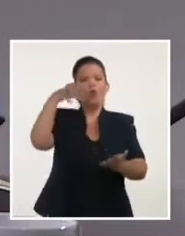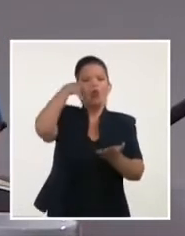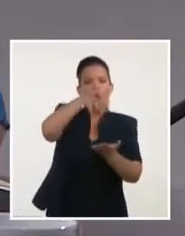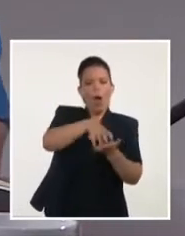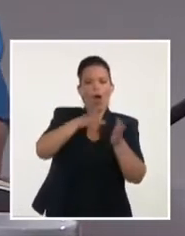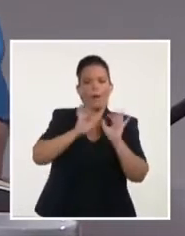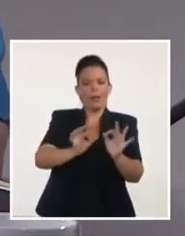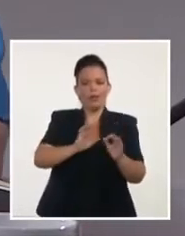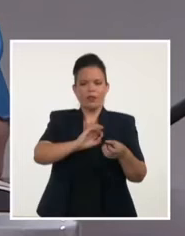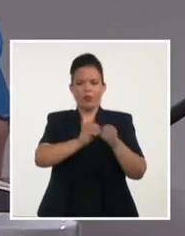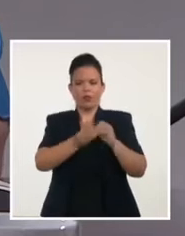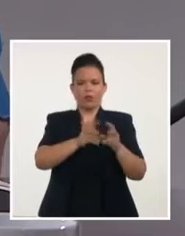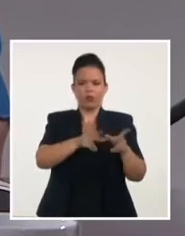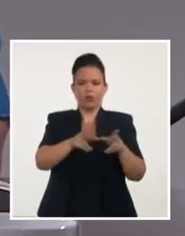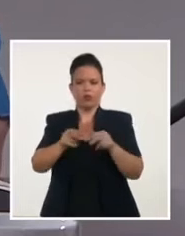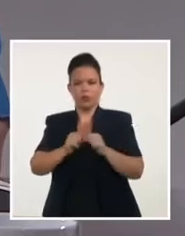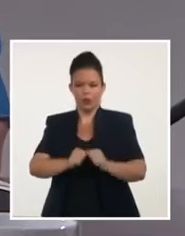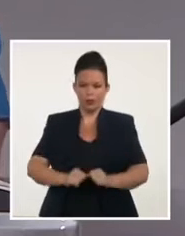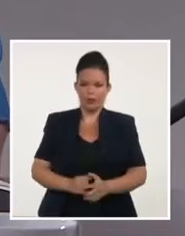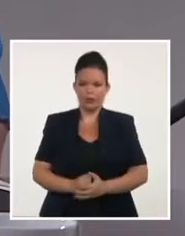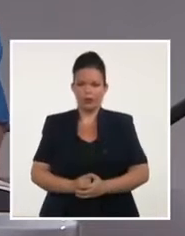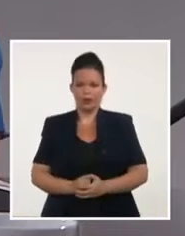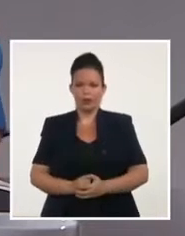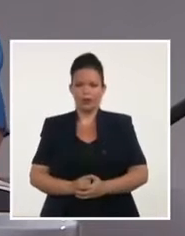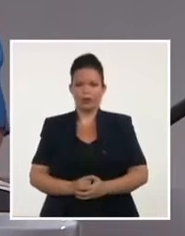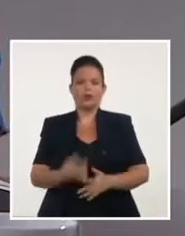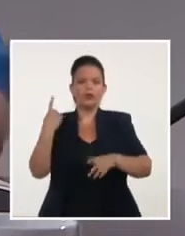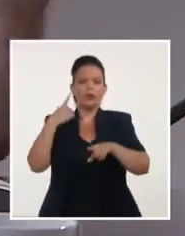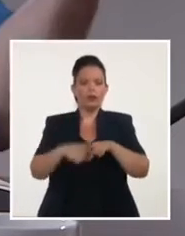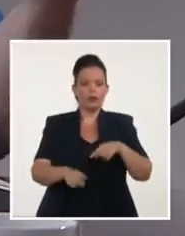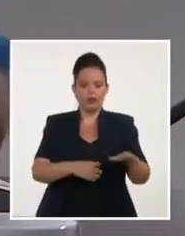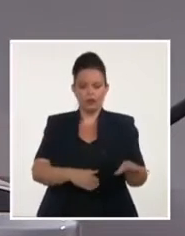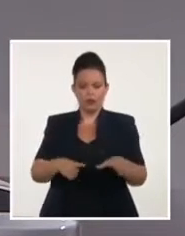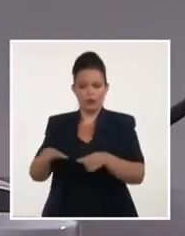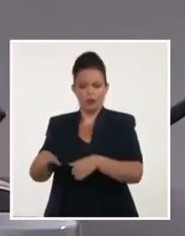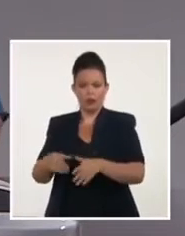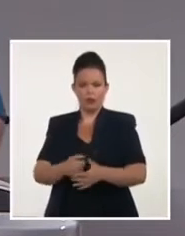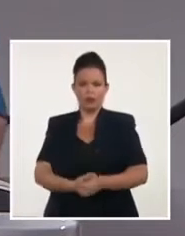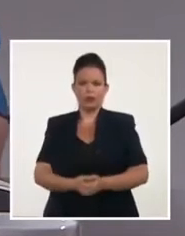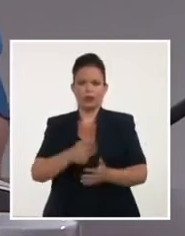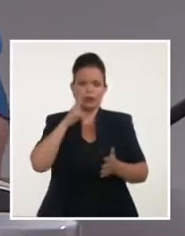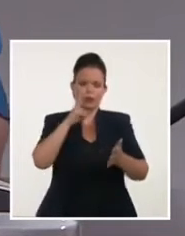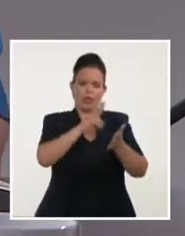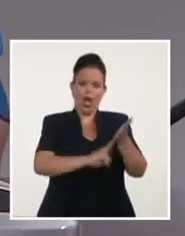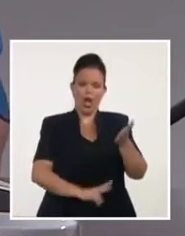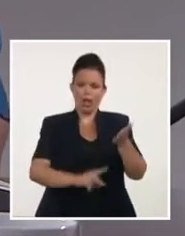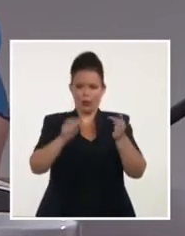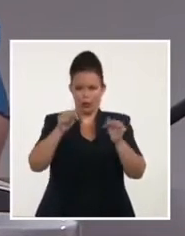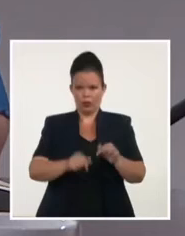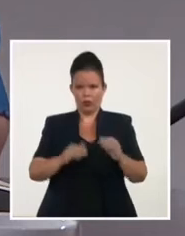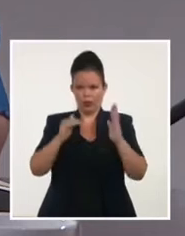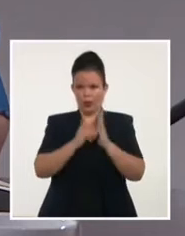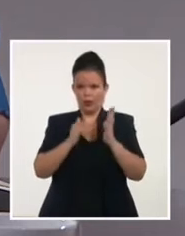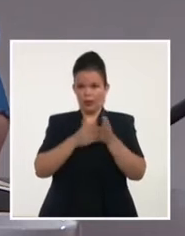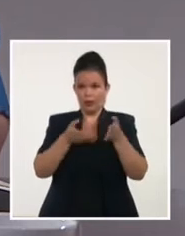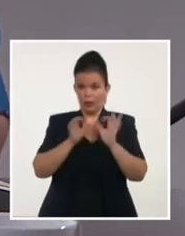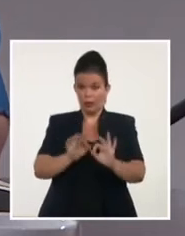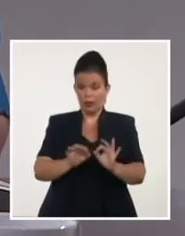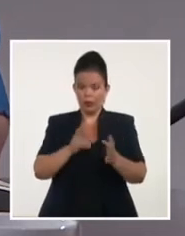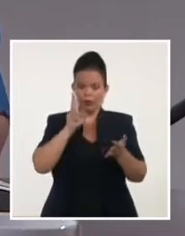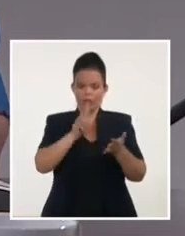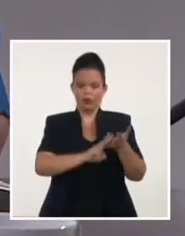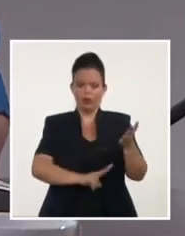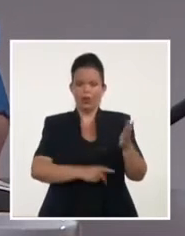elemento, otra línea que vi en esta guía estratégica, que ahora releyéndolo hoy por la tarde cuando hablamos de esto.